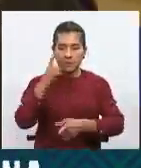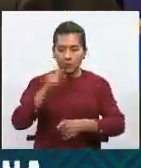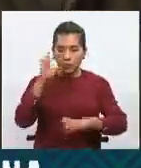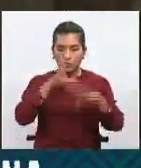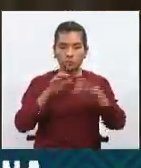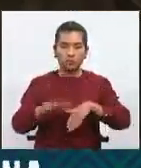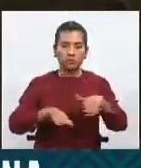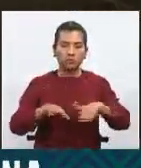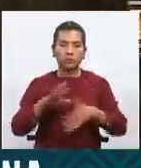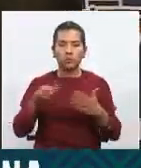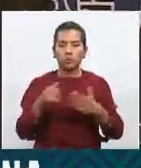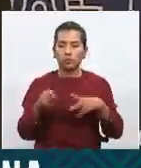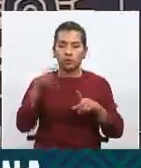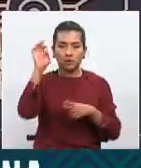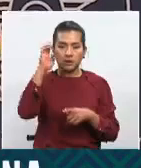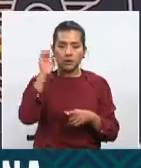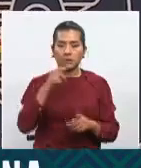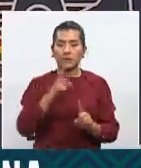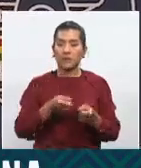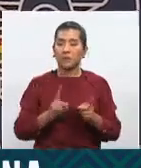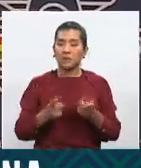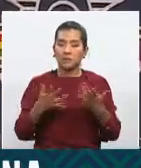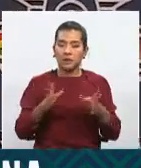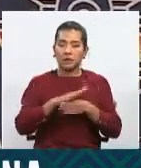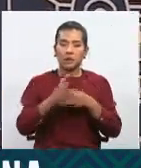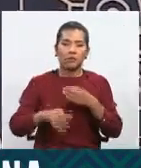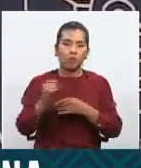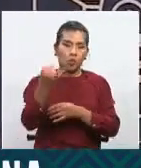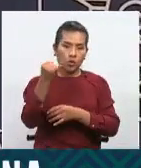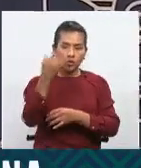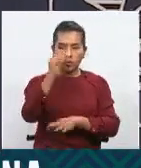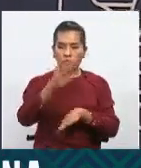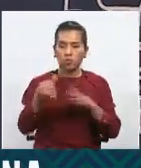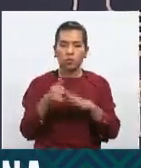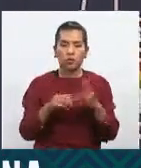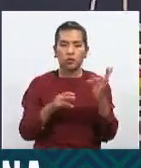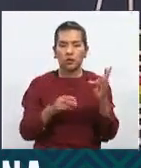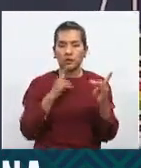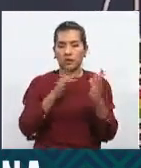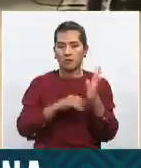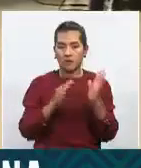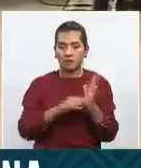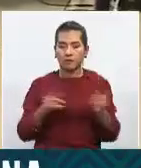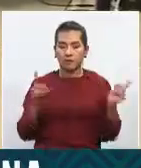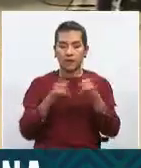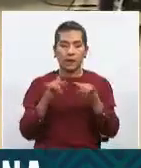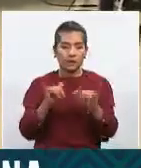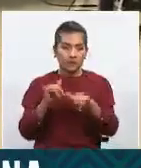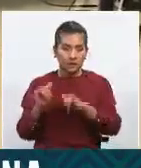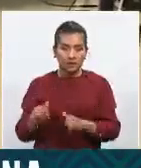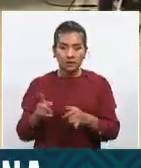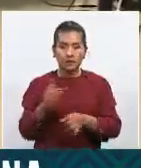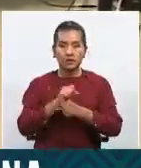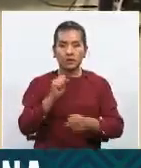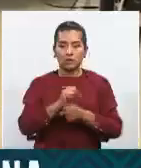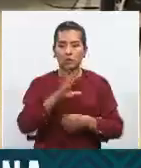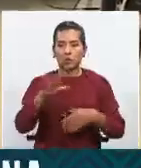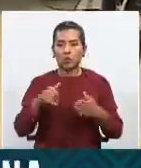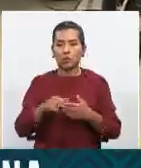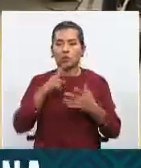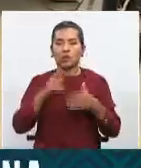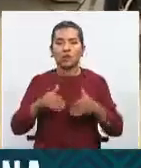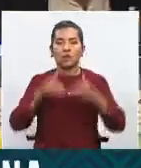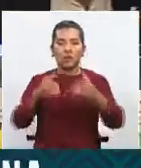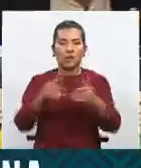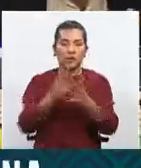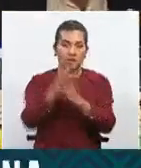Contralor General del Estado, la misma que concluirá este jueves con los 7 restantes. Hasta el momento el trabajo se lleva adelante con transparencia,